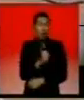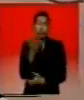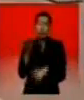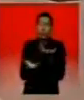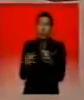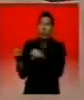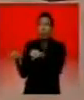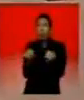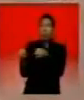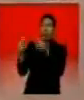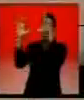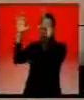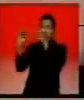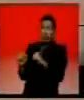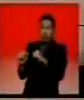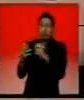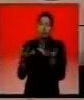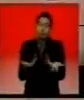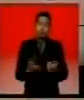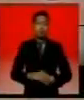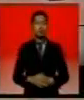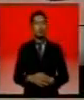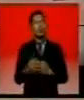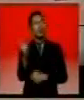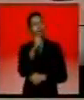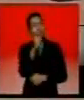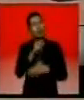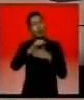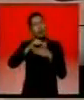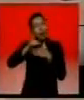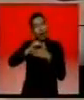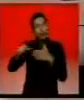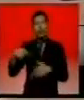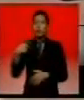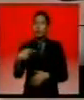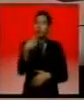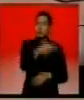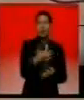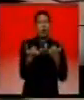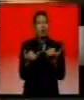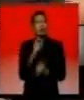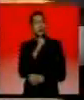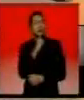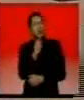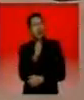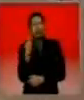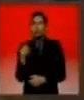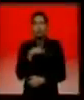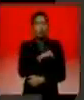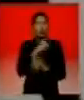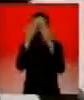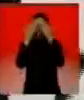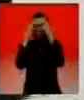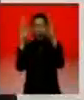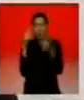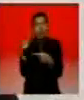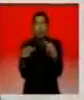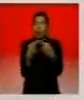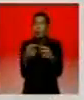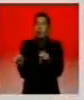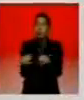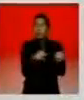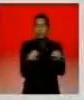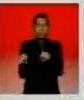más seguido y ahora sí tomarlo en serio, porque uno no sabe cuándo pueden ocurrir cosas desastrosas. El tema debe ser tomado